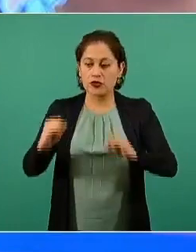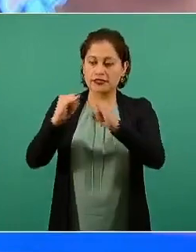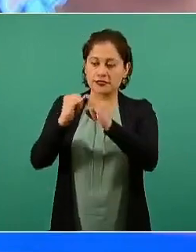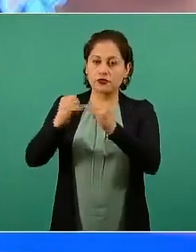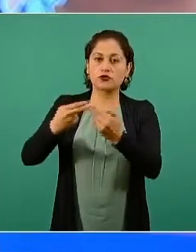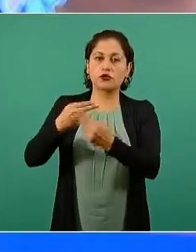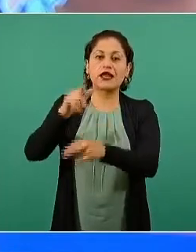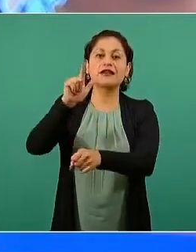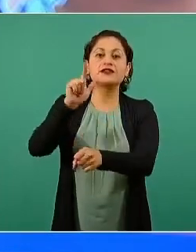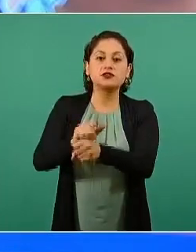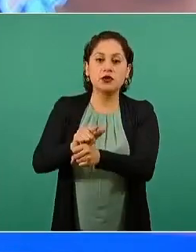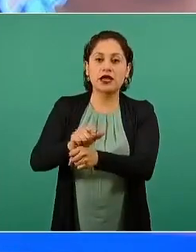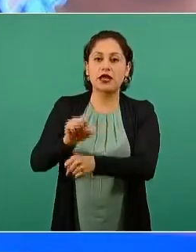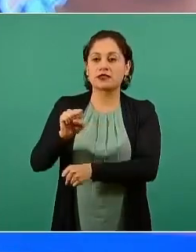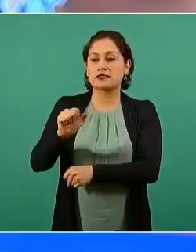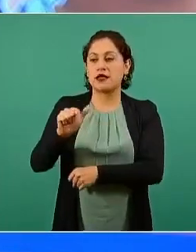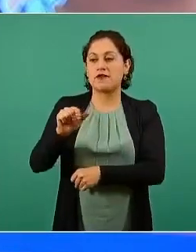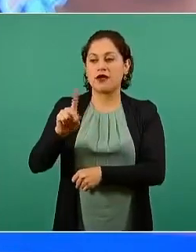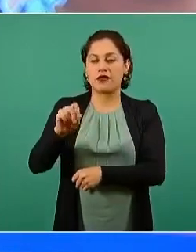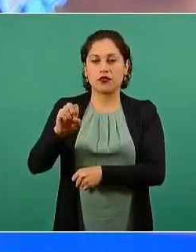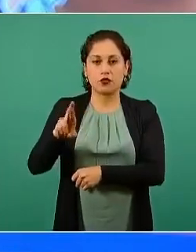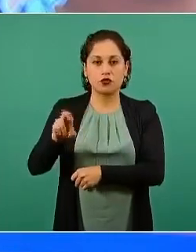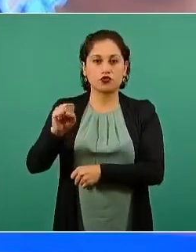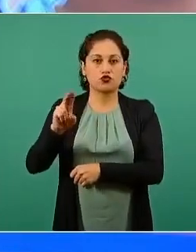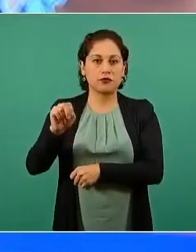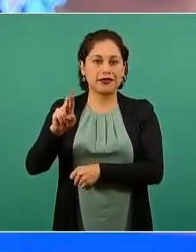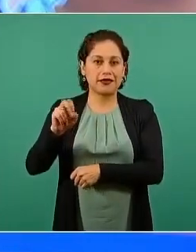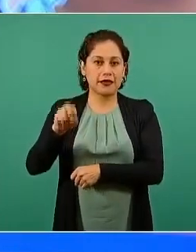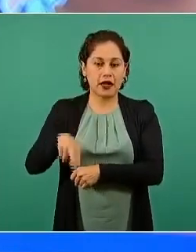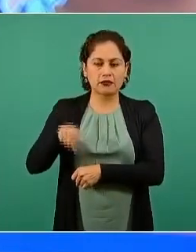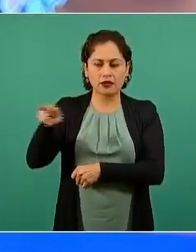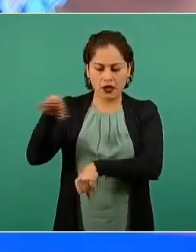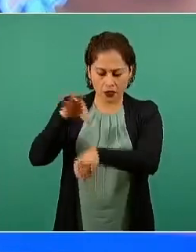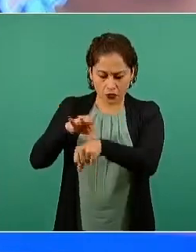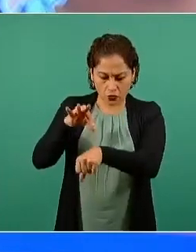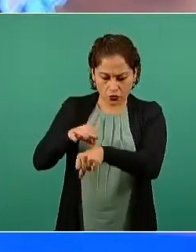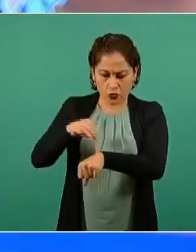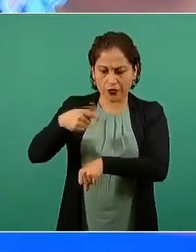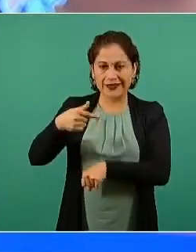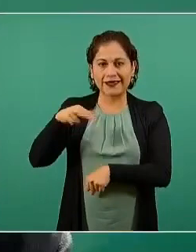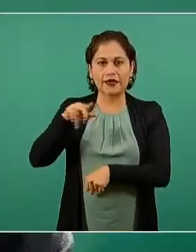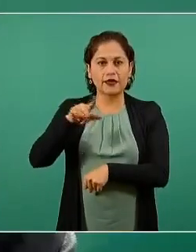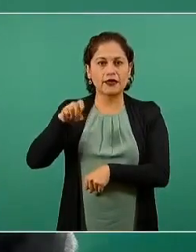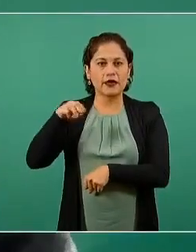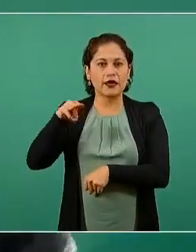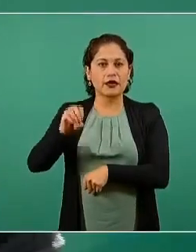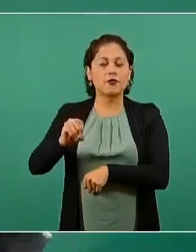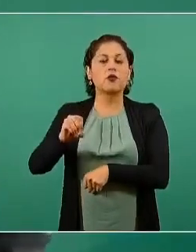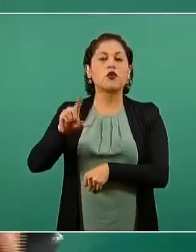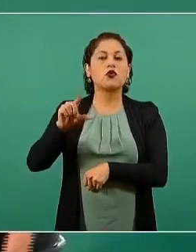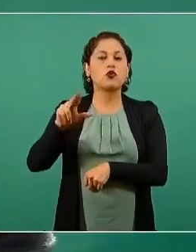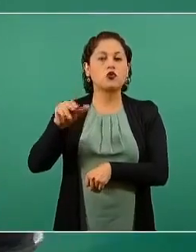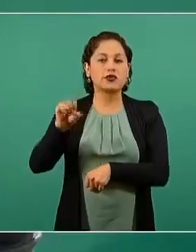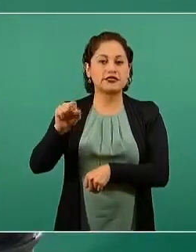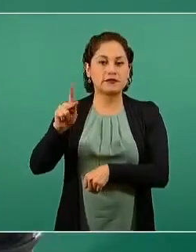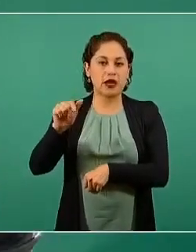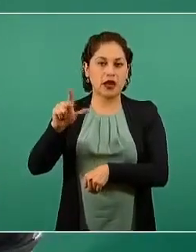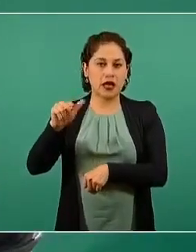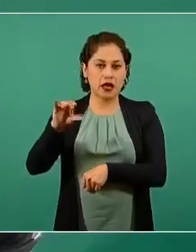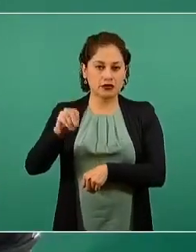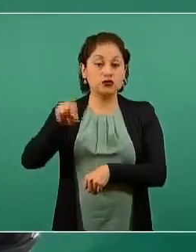Médicas y Nutrición, Salvador Subirán, y específicamente el doctor Guillermo Ruiz Palacios y Santos, quien es el